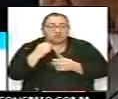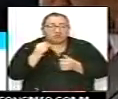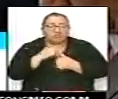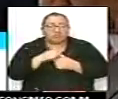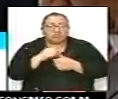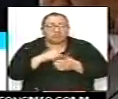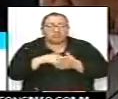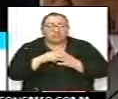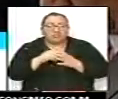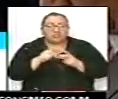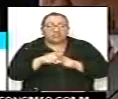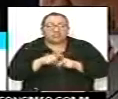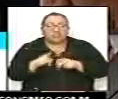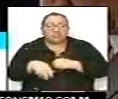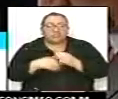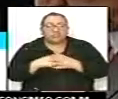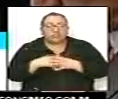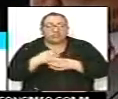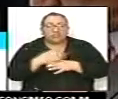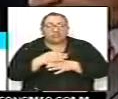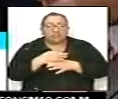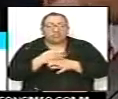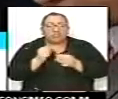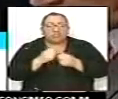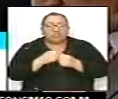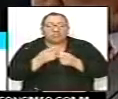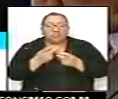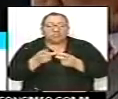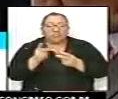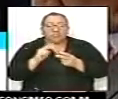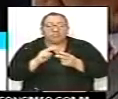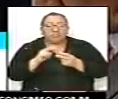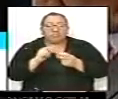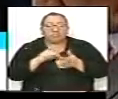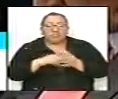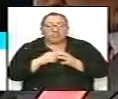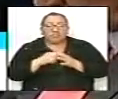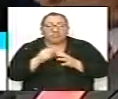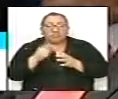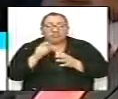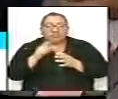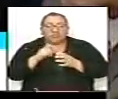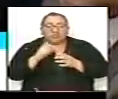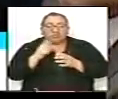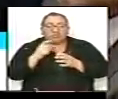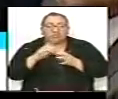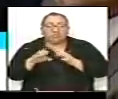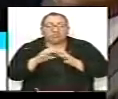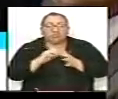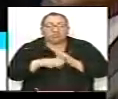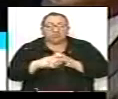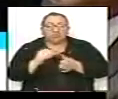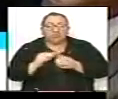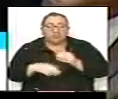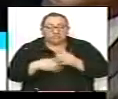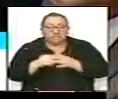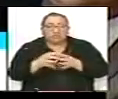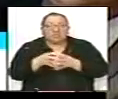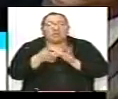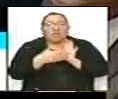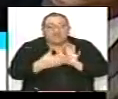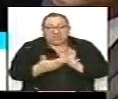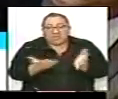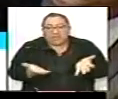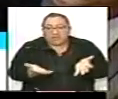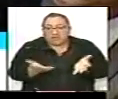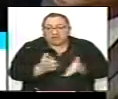todo tipo de obstáculos, y se les hace extremadamente complicado armar candidaturas,